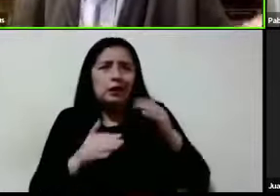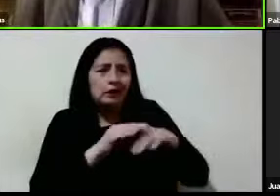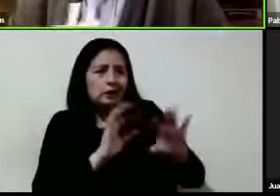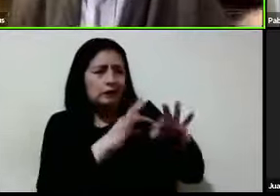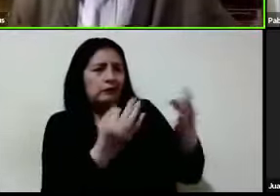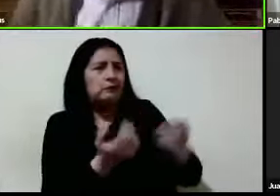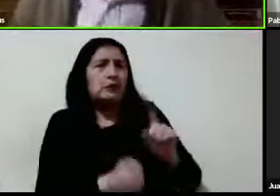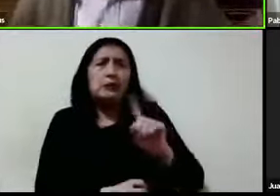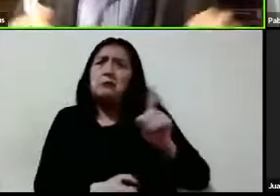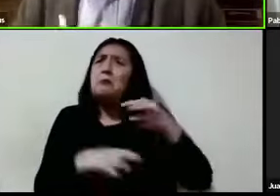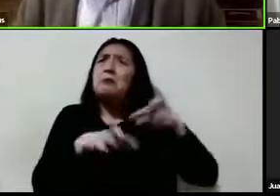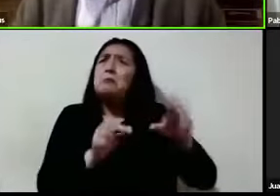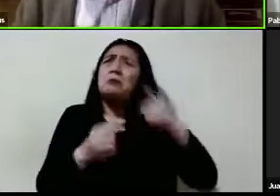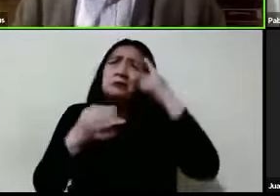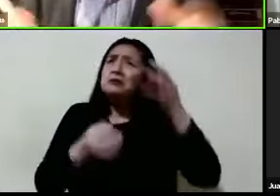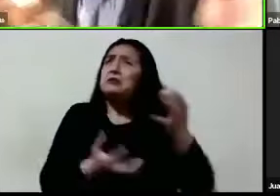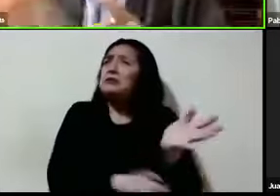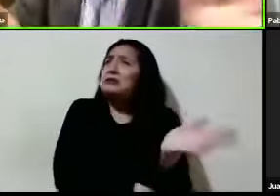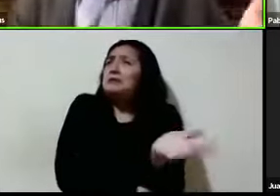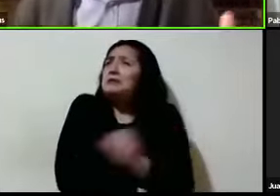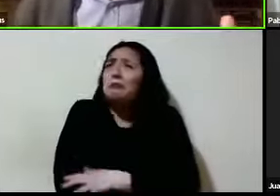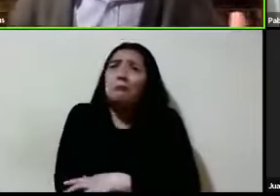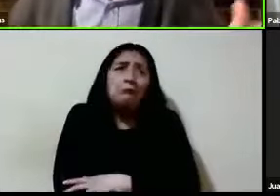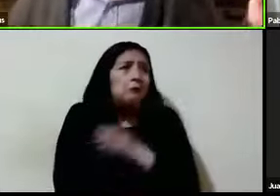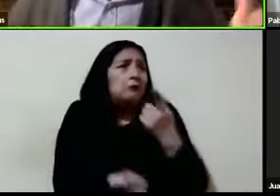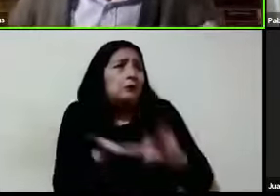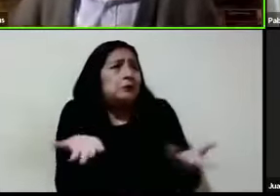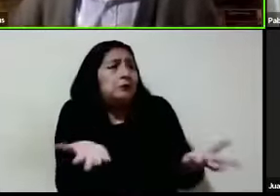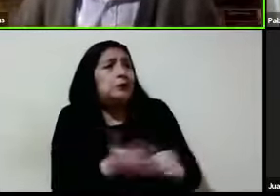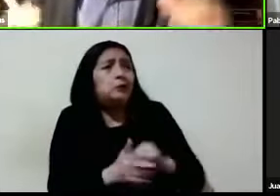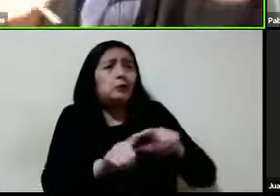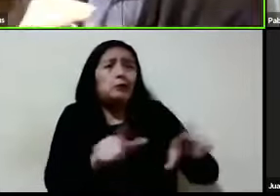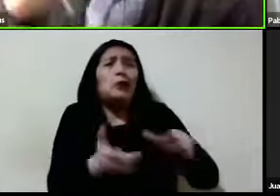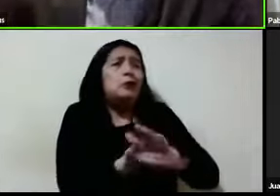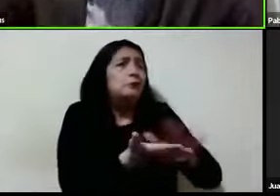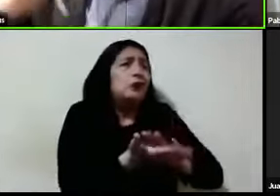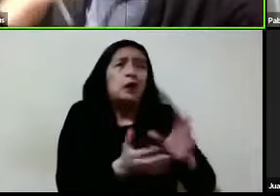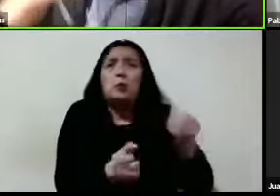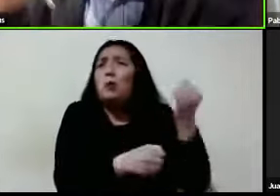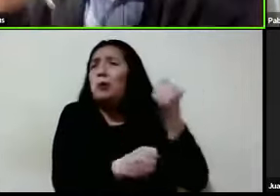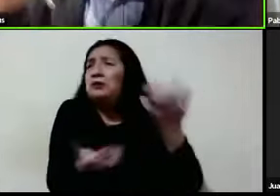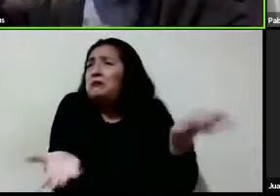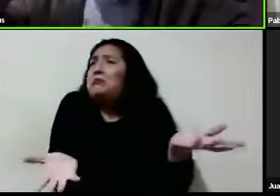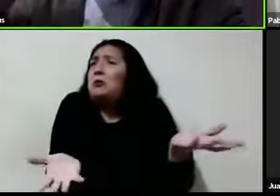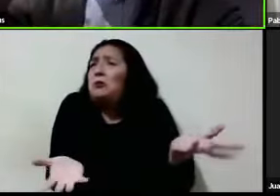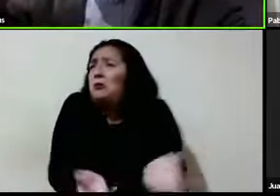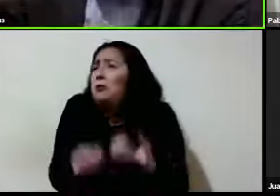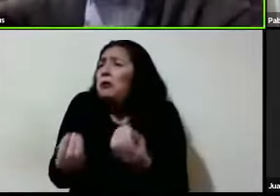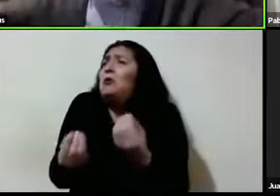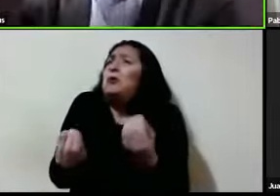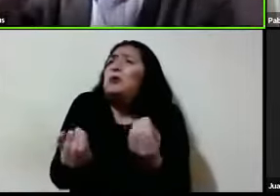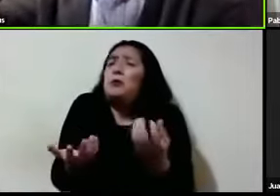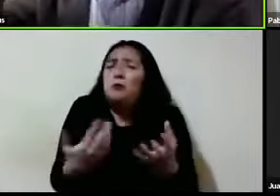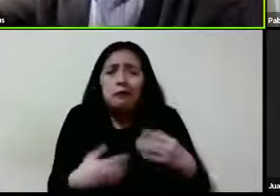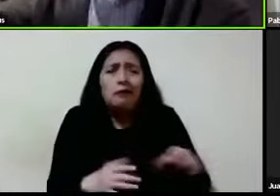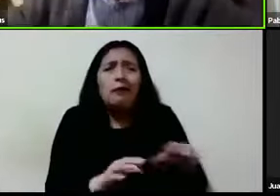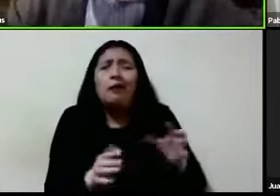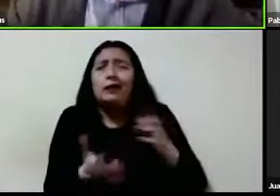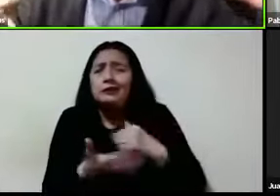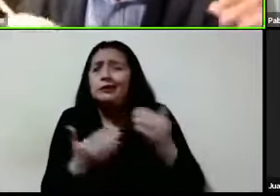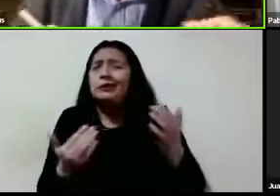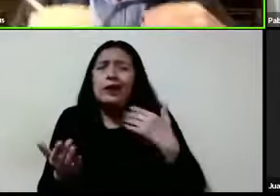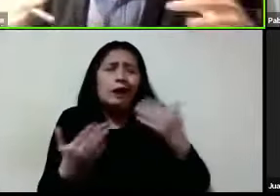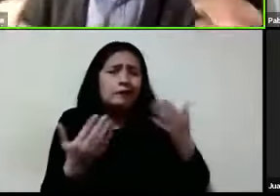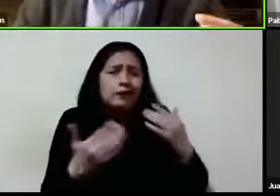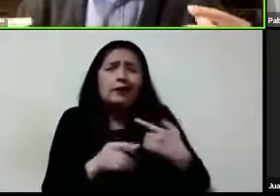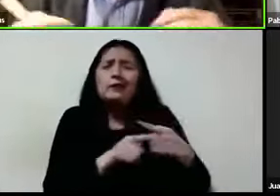dejan decidir ni siquiera qué espacio limpiar o qué espacio barrer. Entonces, ¿cómo hacer para conversar entre todos estos